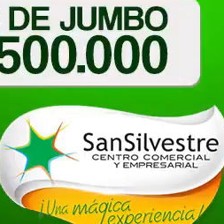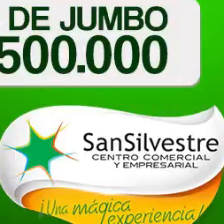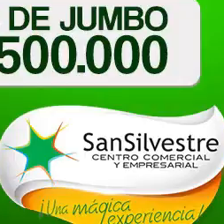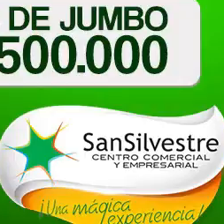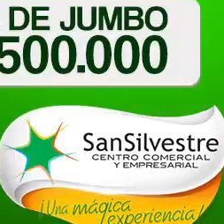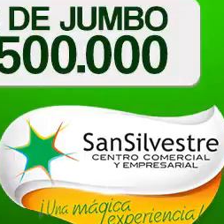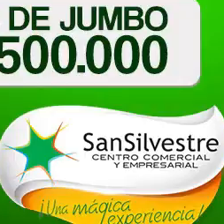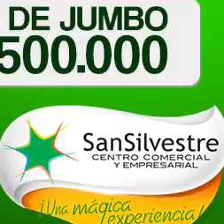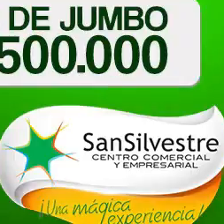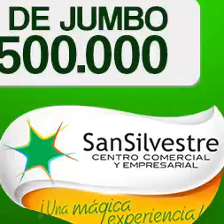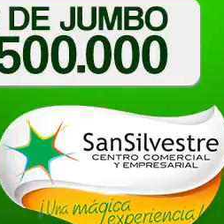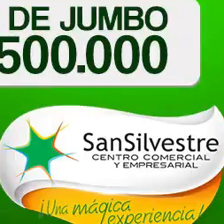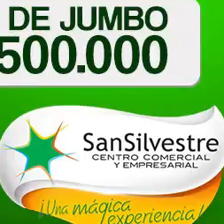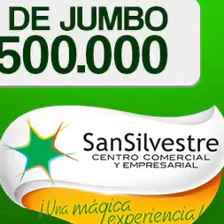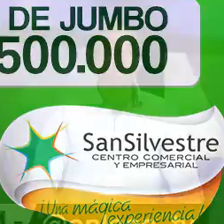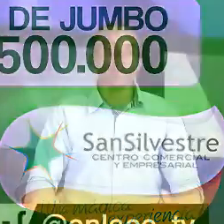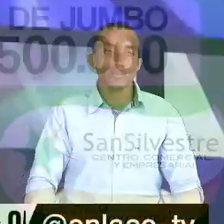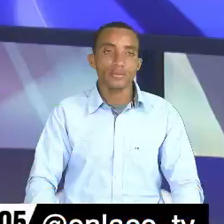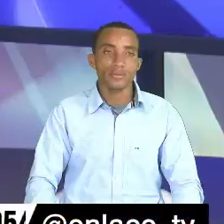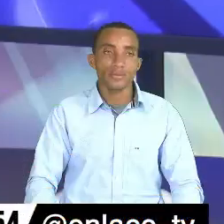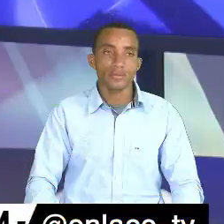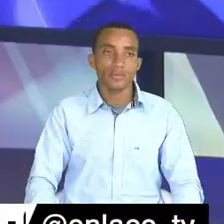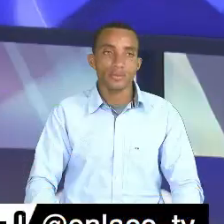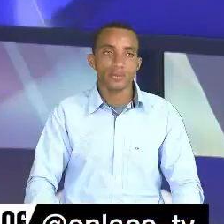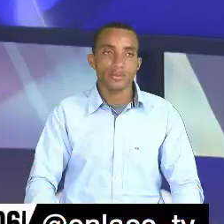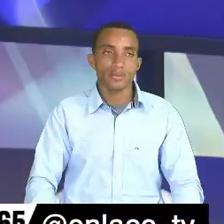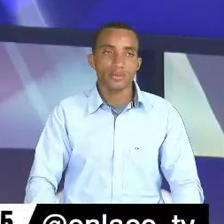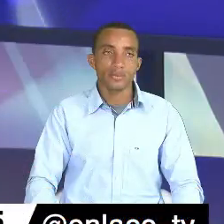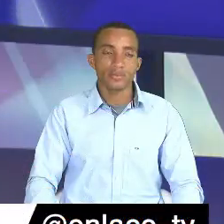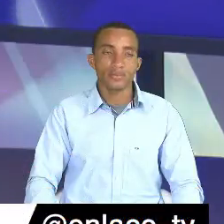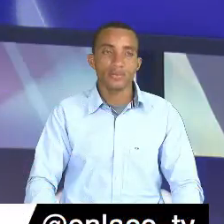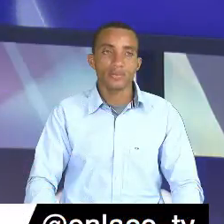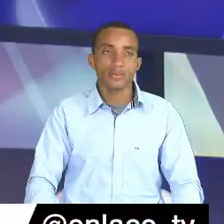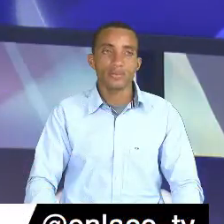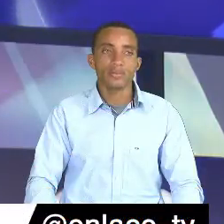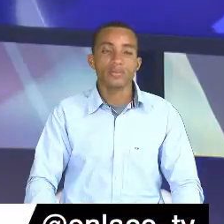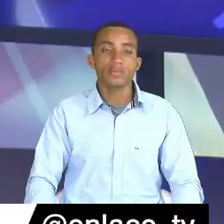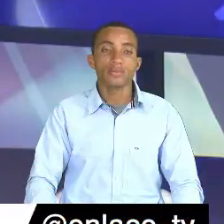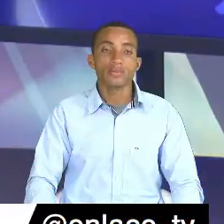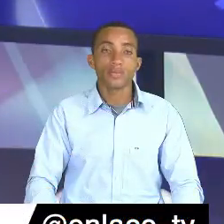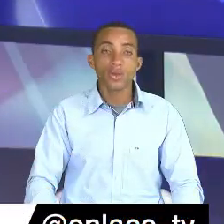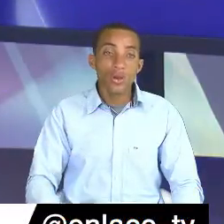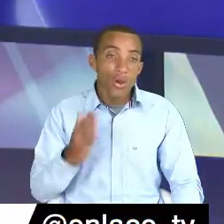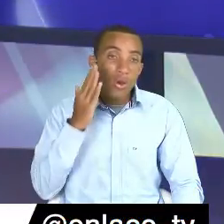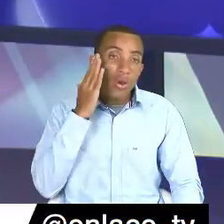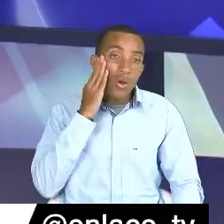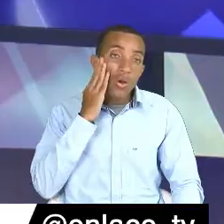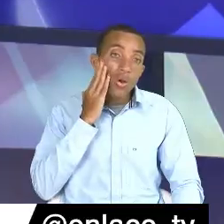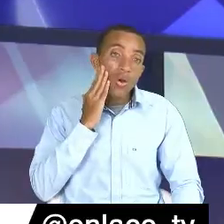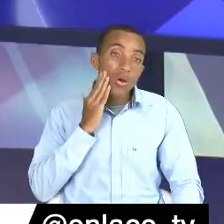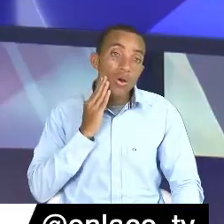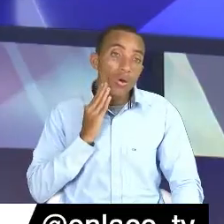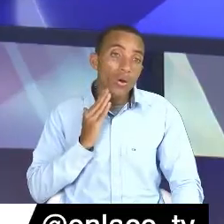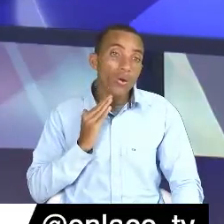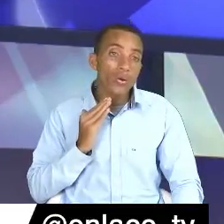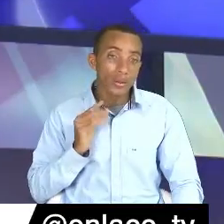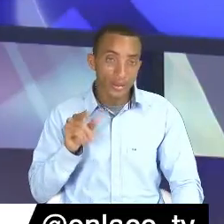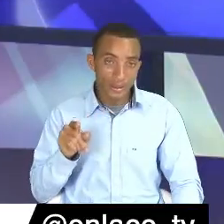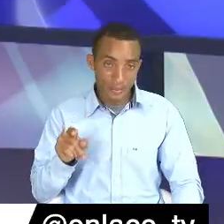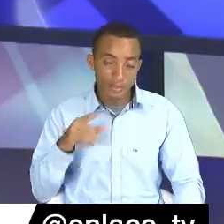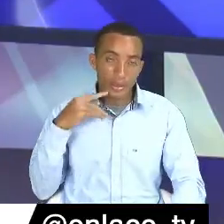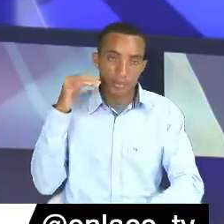Silvestre, una experiencia mágica. Cayó un menor implicado en el homicidio de un taxista en Bucaramanga. El hecho